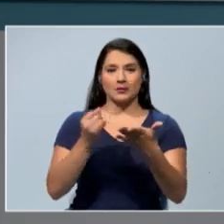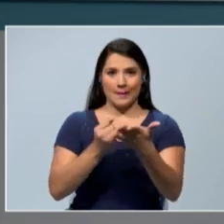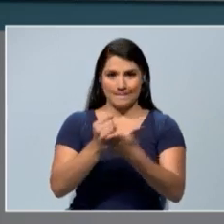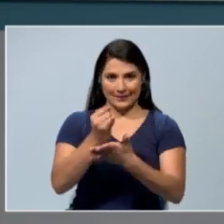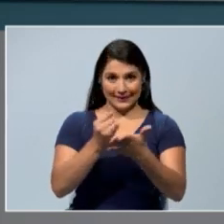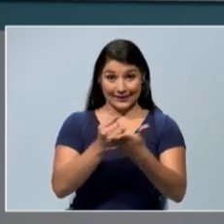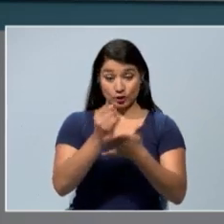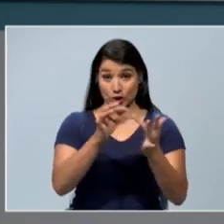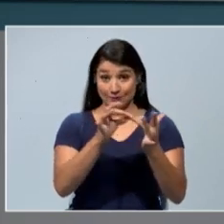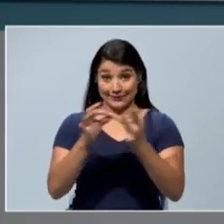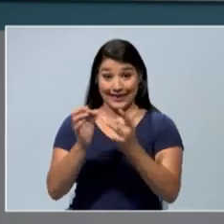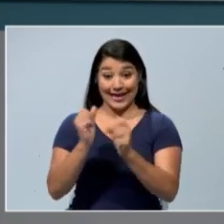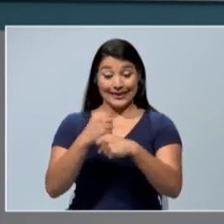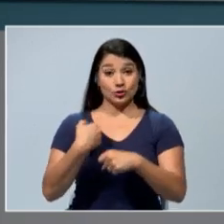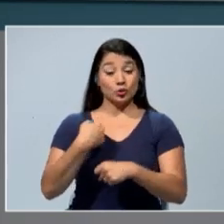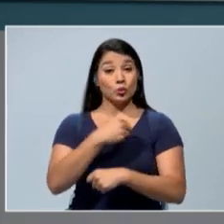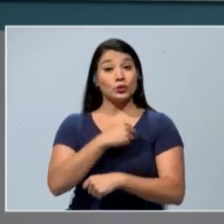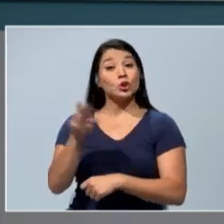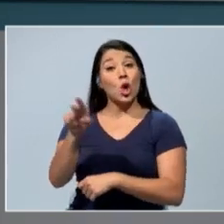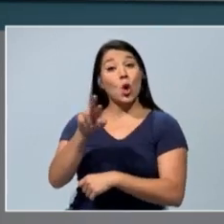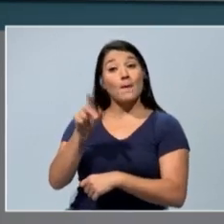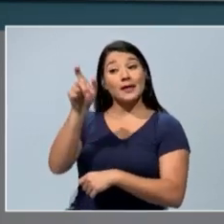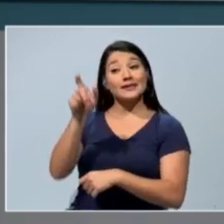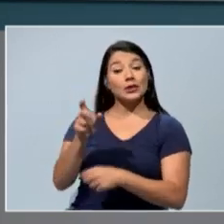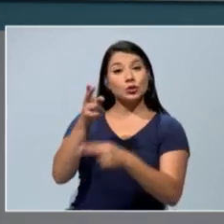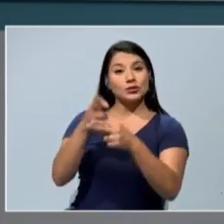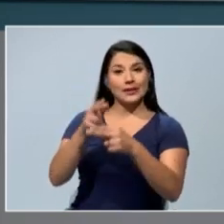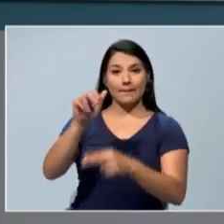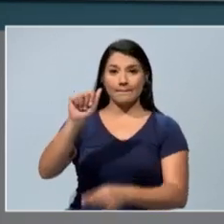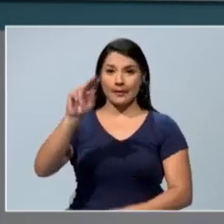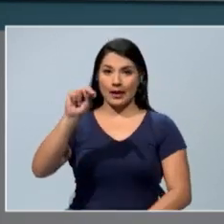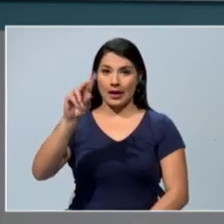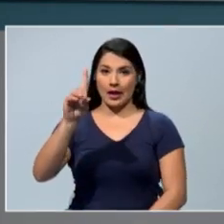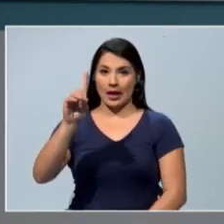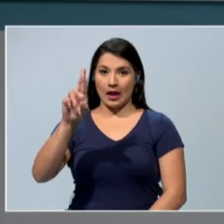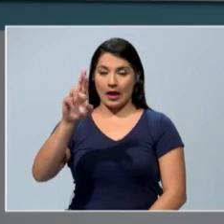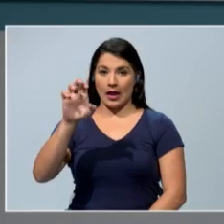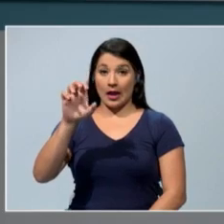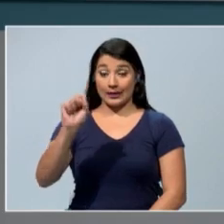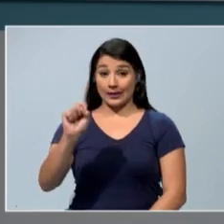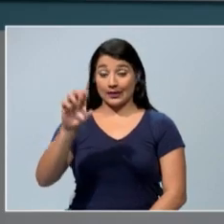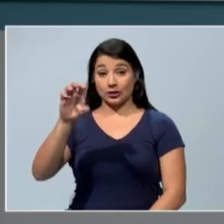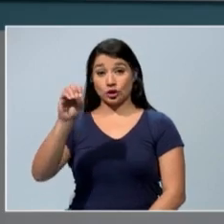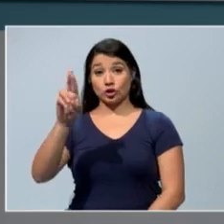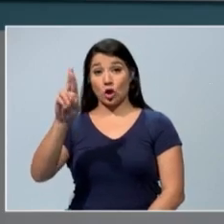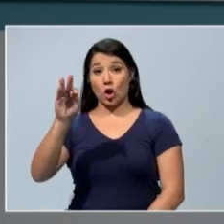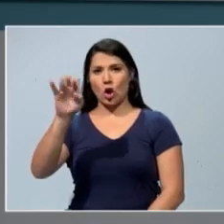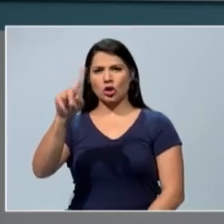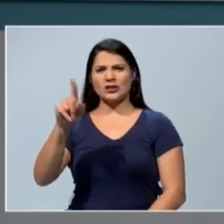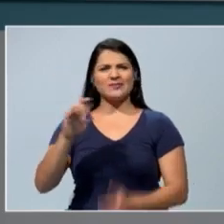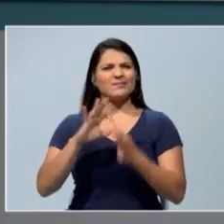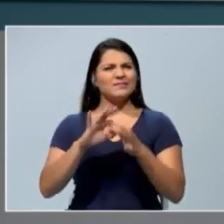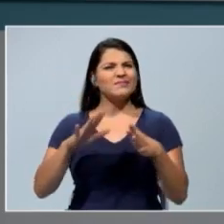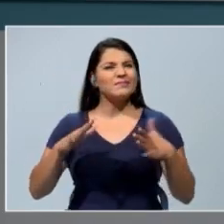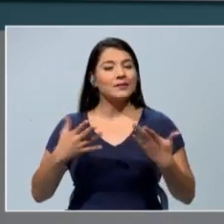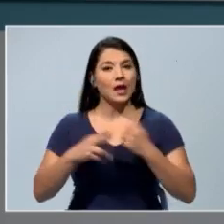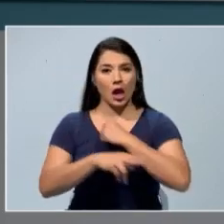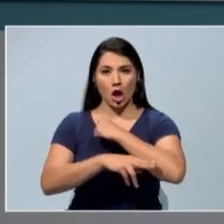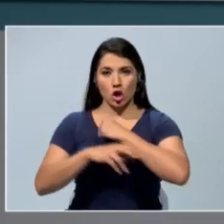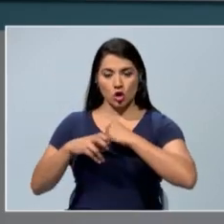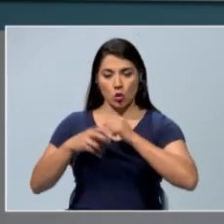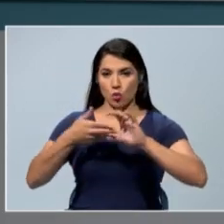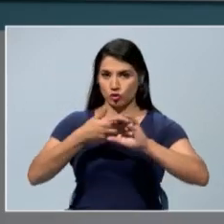que nuestro compañero Andrés Ortiz nos está revelando sobre el robo de combustible al